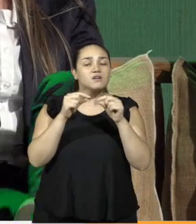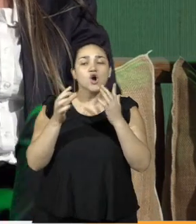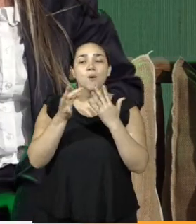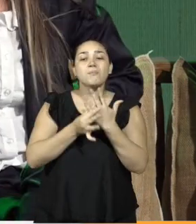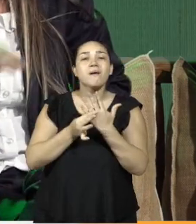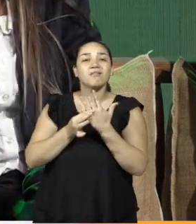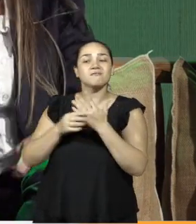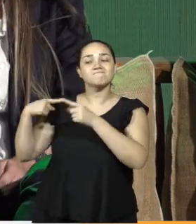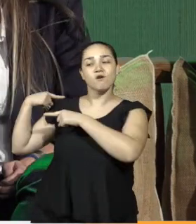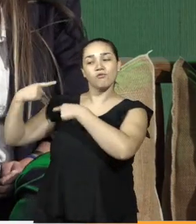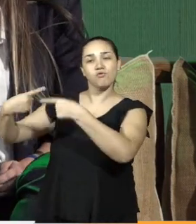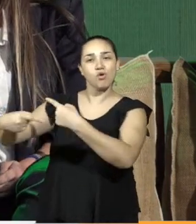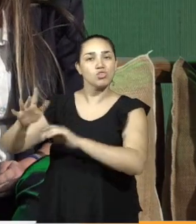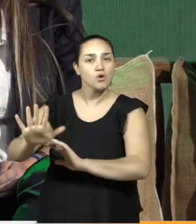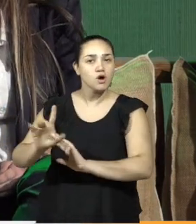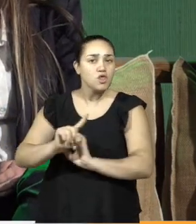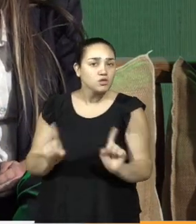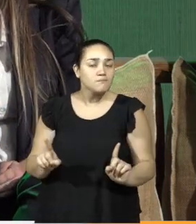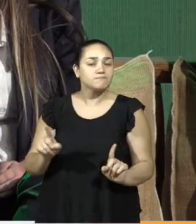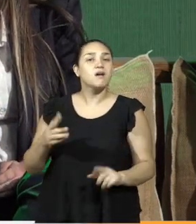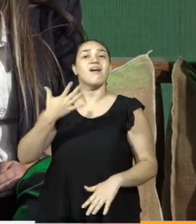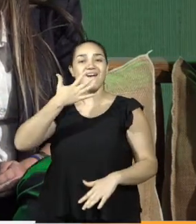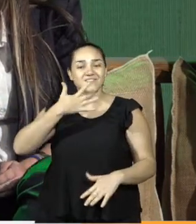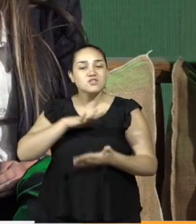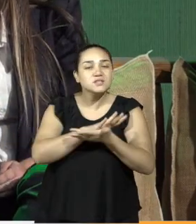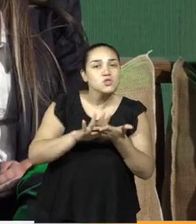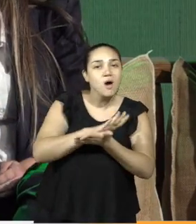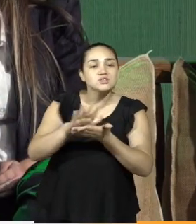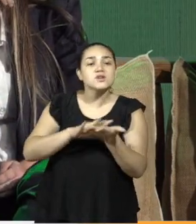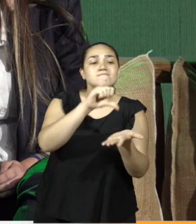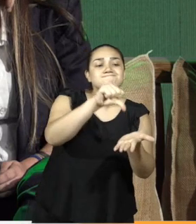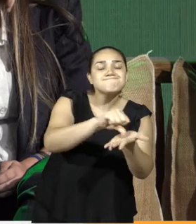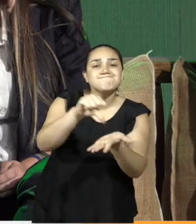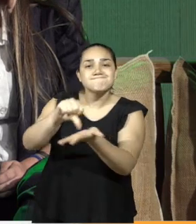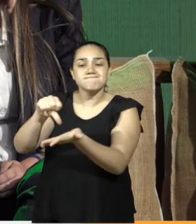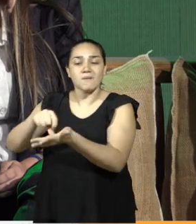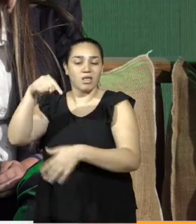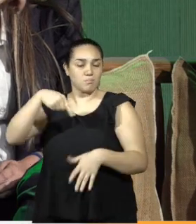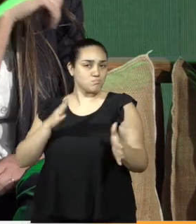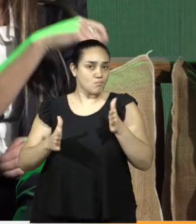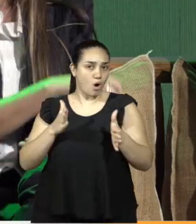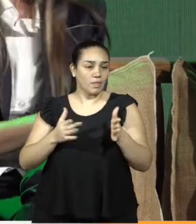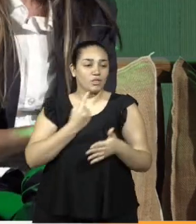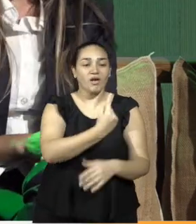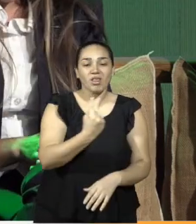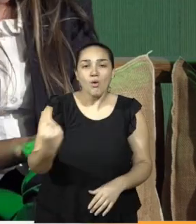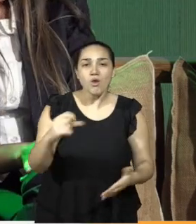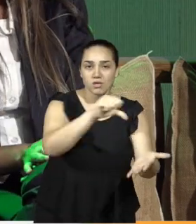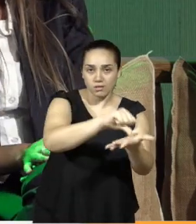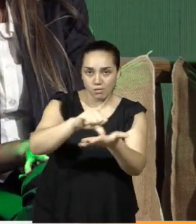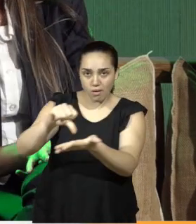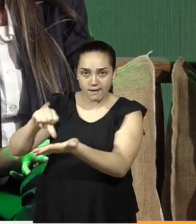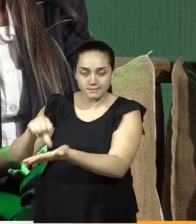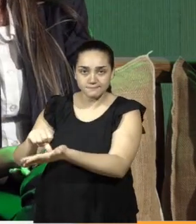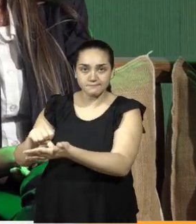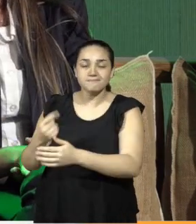futuras, entiendo las situaciones locales y momentáneas de cada lugar,